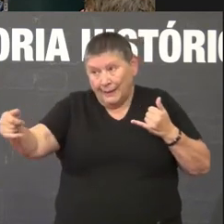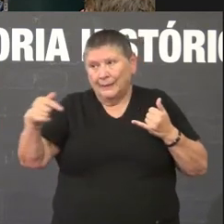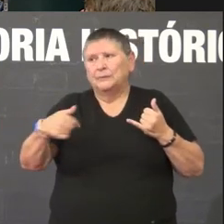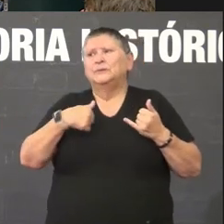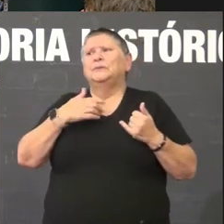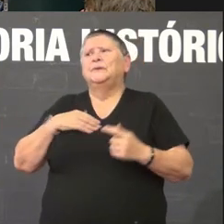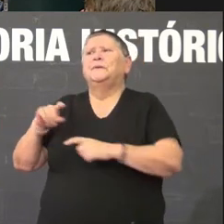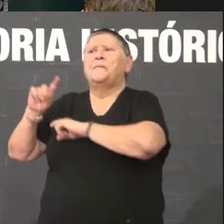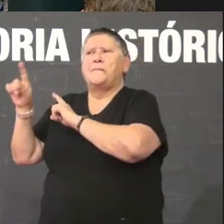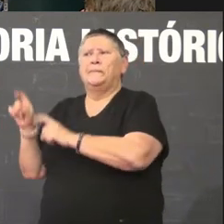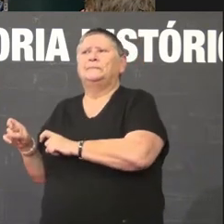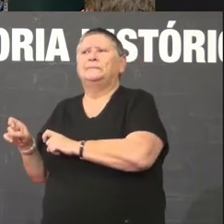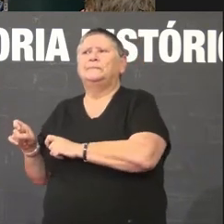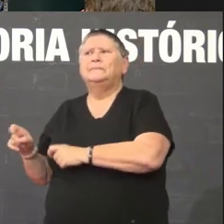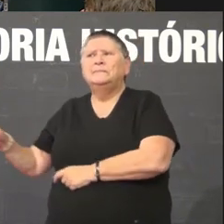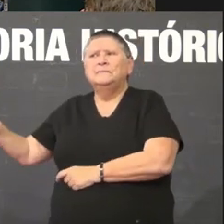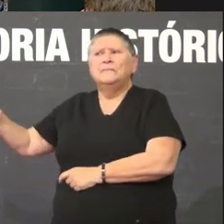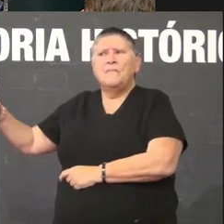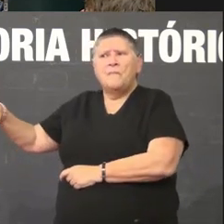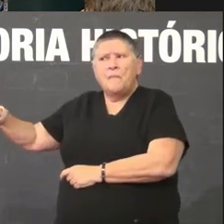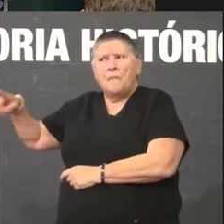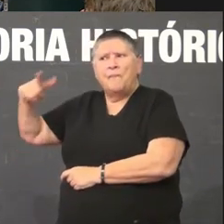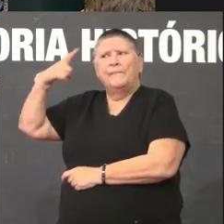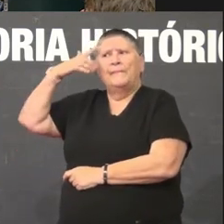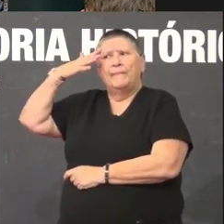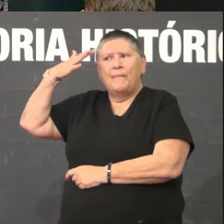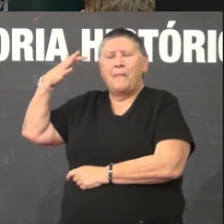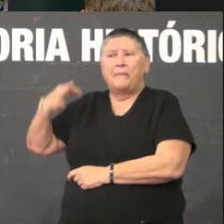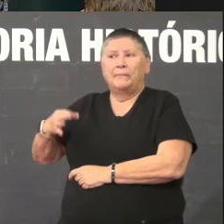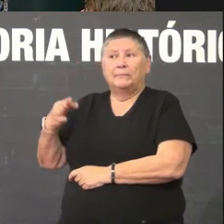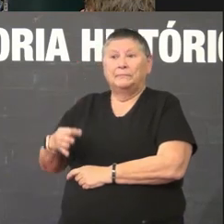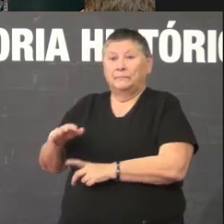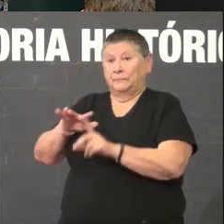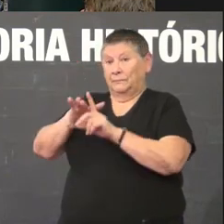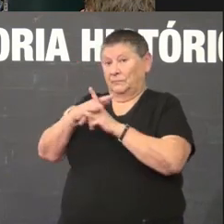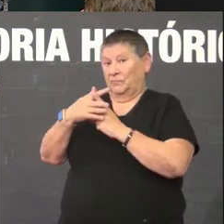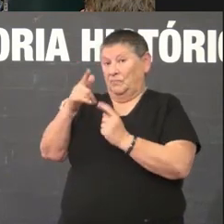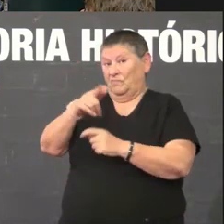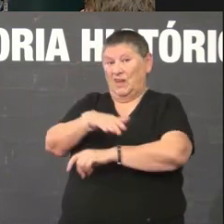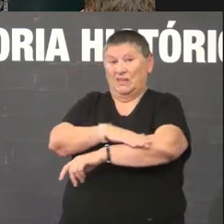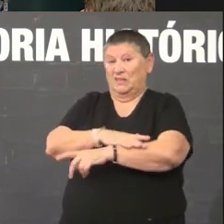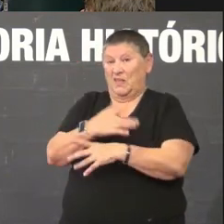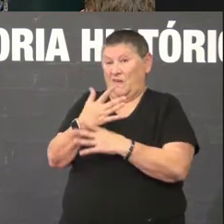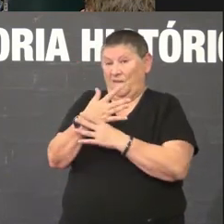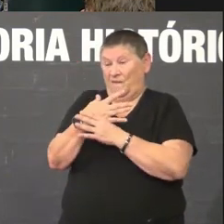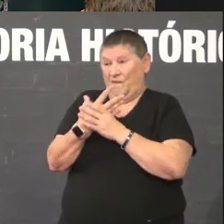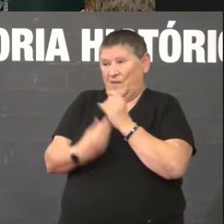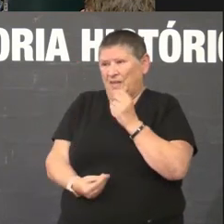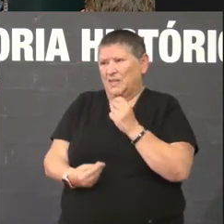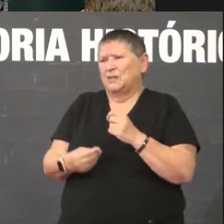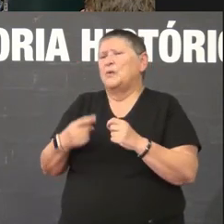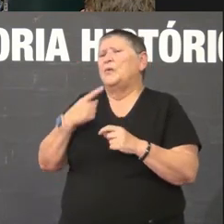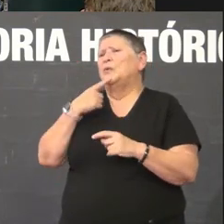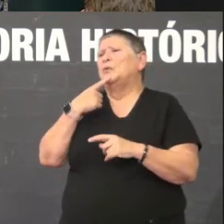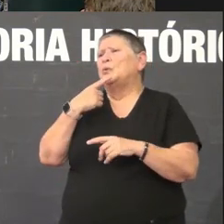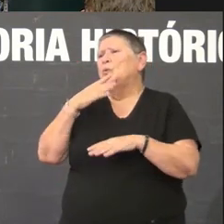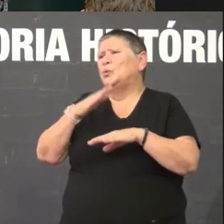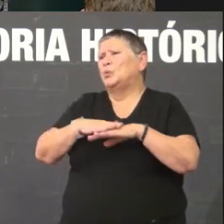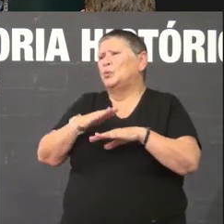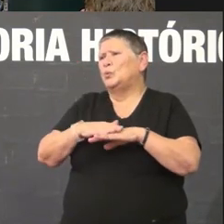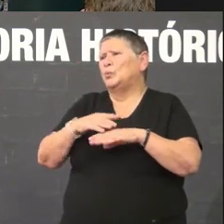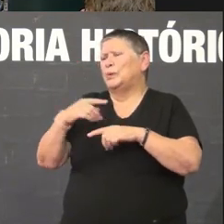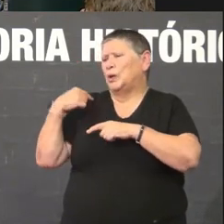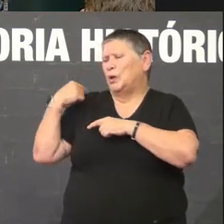era, creedes que esta situación un pouco de Estado fallido, que si é consecuencia un pouco desto que estades